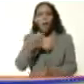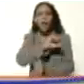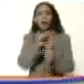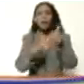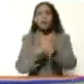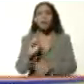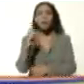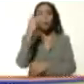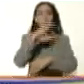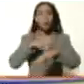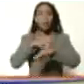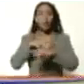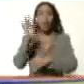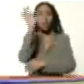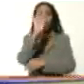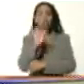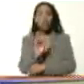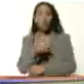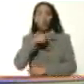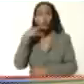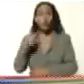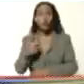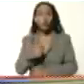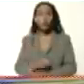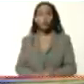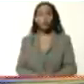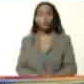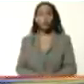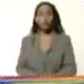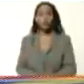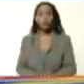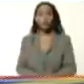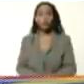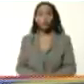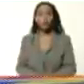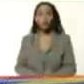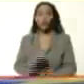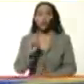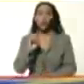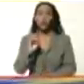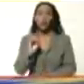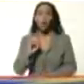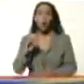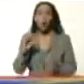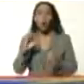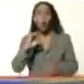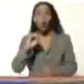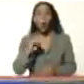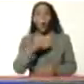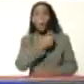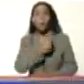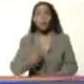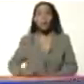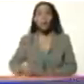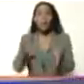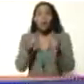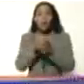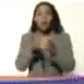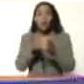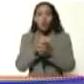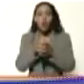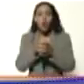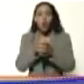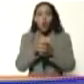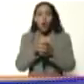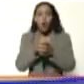ministro de la Federación Rusa y copresidente de la Comisión de